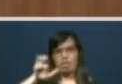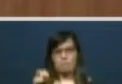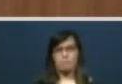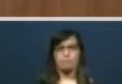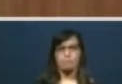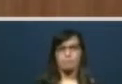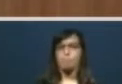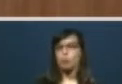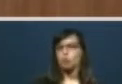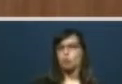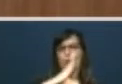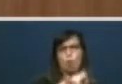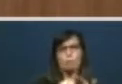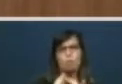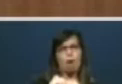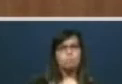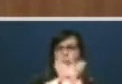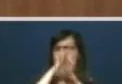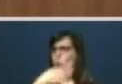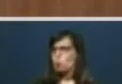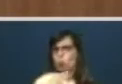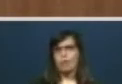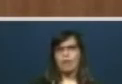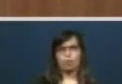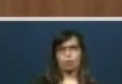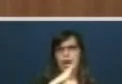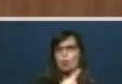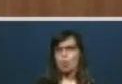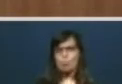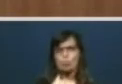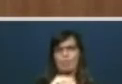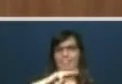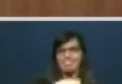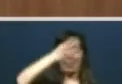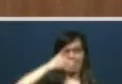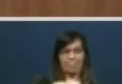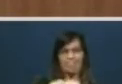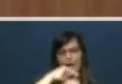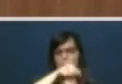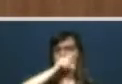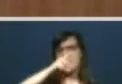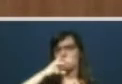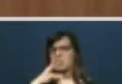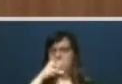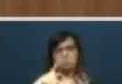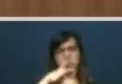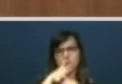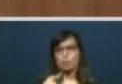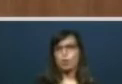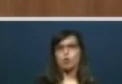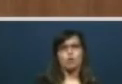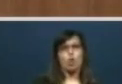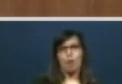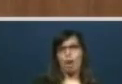somos la única comunidad que ocupa alguno de los tres primeros puestos en todas las áreas y destacamos también en ese informe